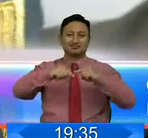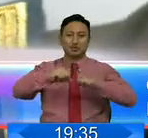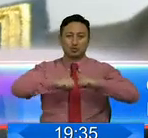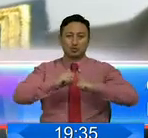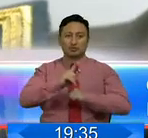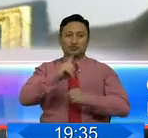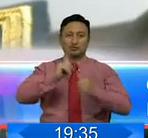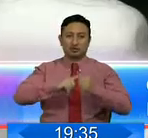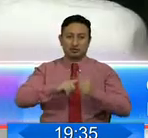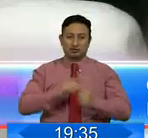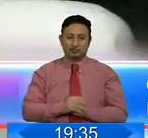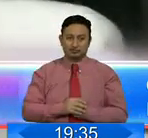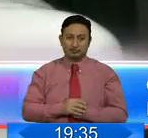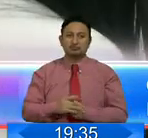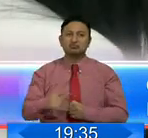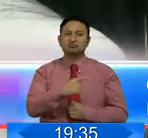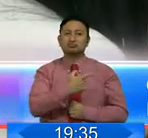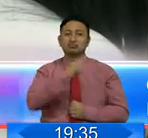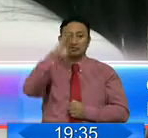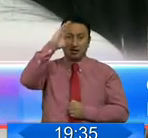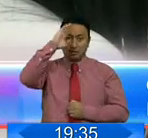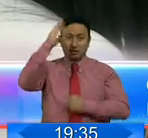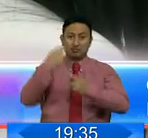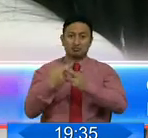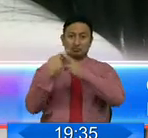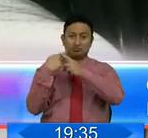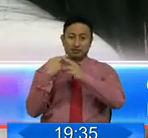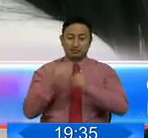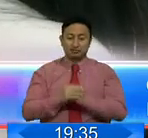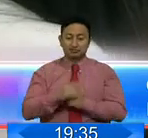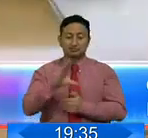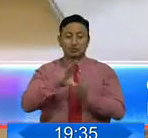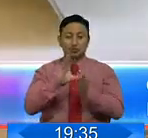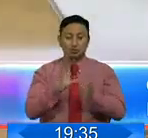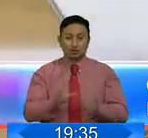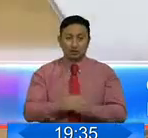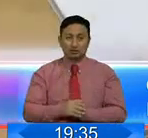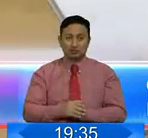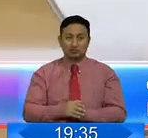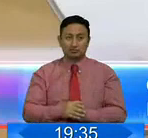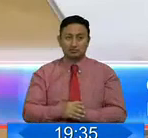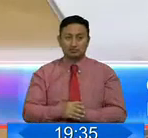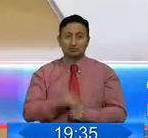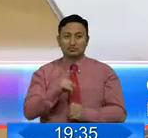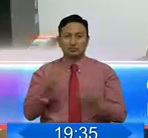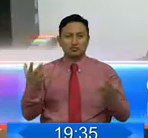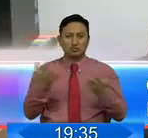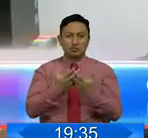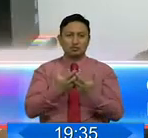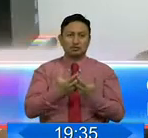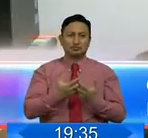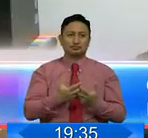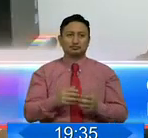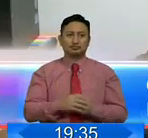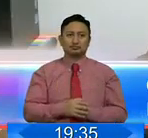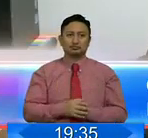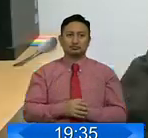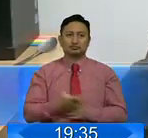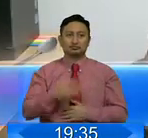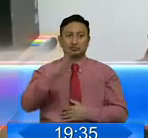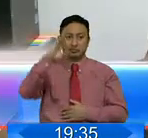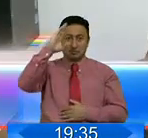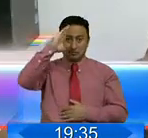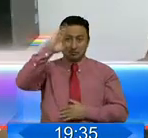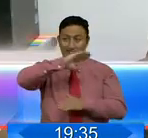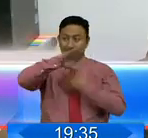Distrito Metropolitano, el trabajo de la Policía Comunitaria y la ciudadanía está bien compenetrada. Humanamente los policías no podemos